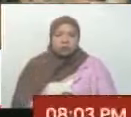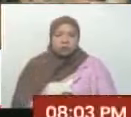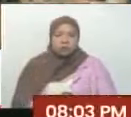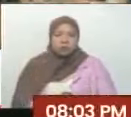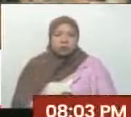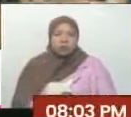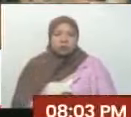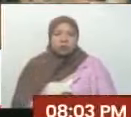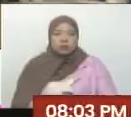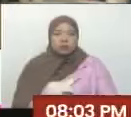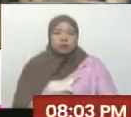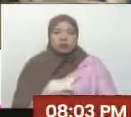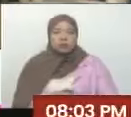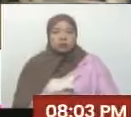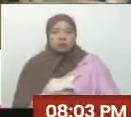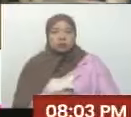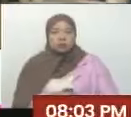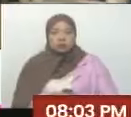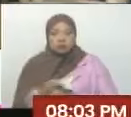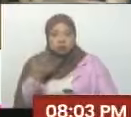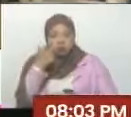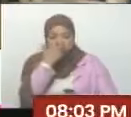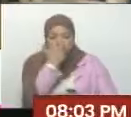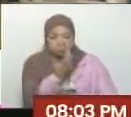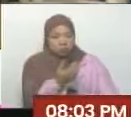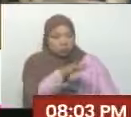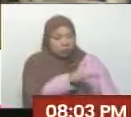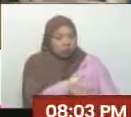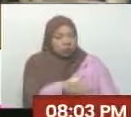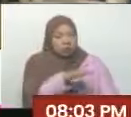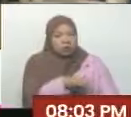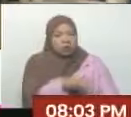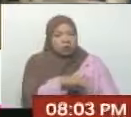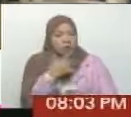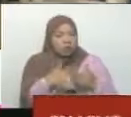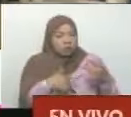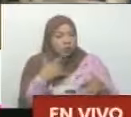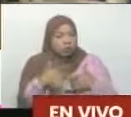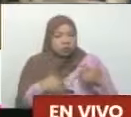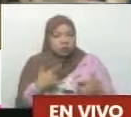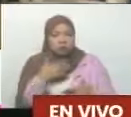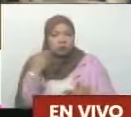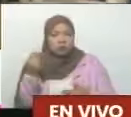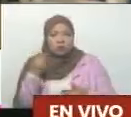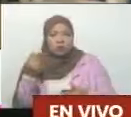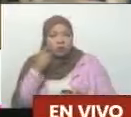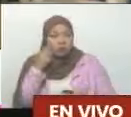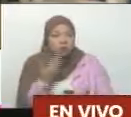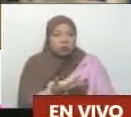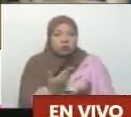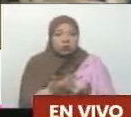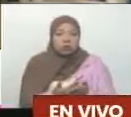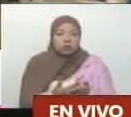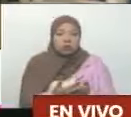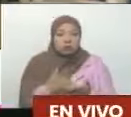Yo en estos días estuve en un sitio y salí del evento. Los muchachos son testigos. Y cuando